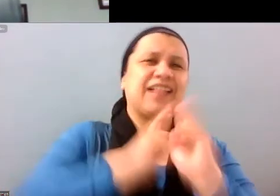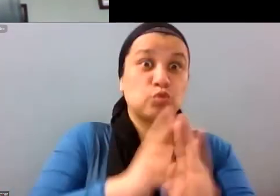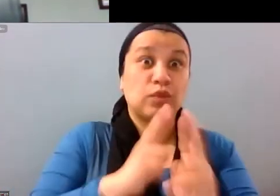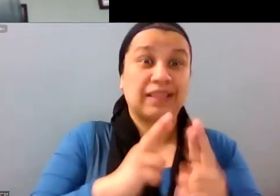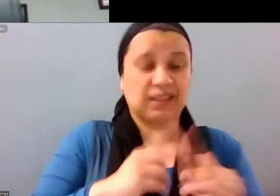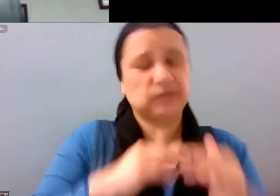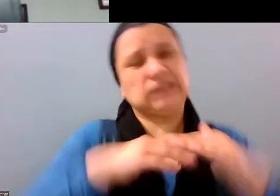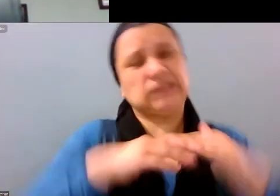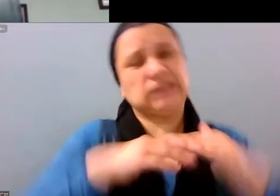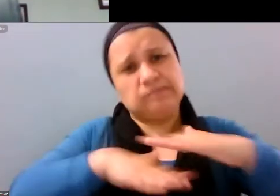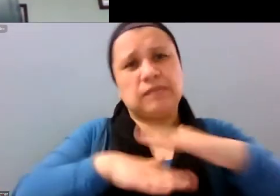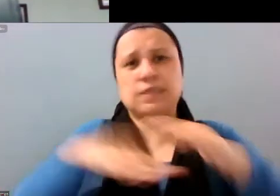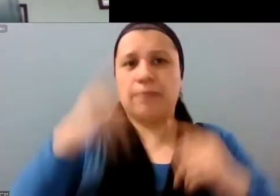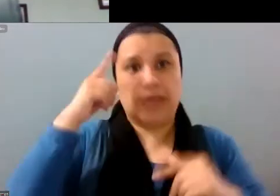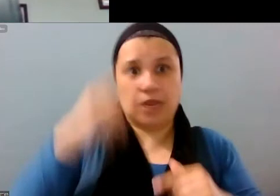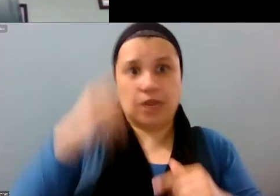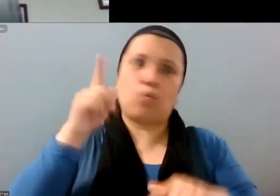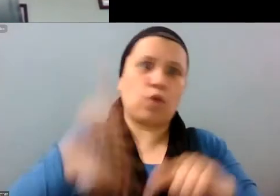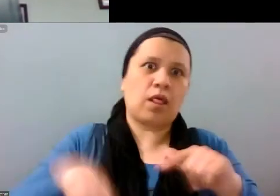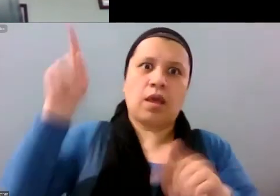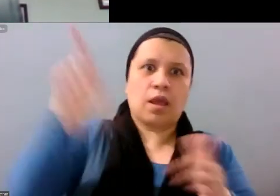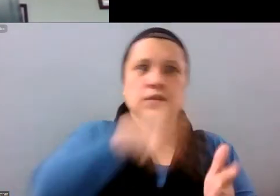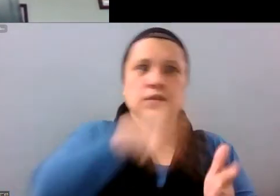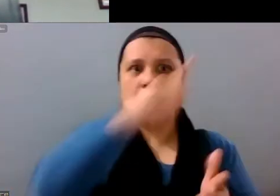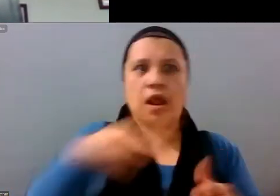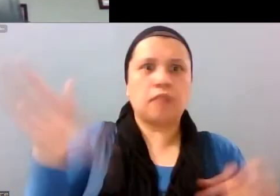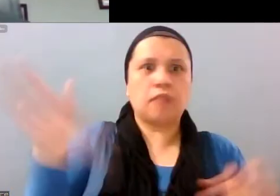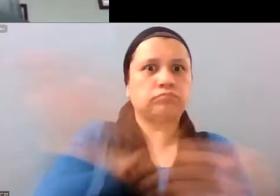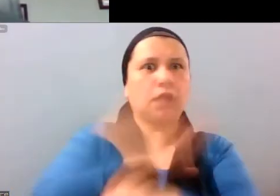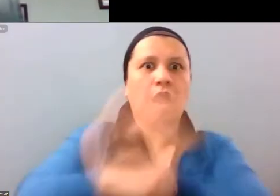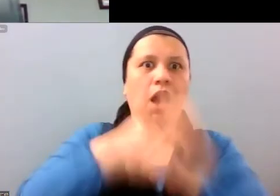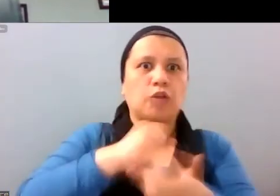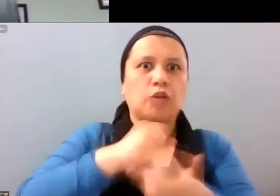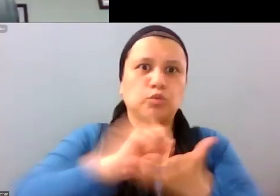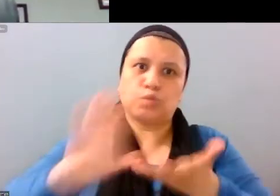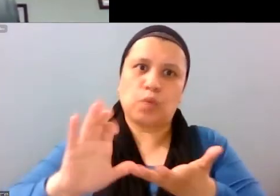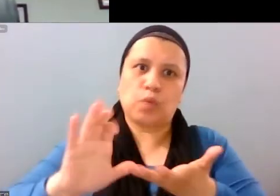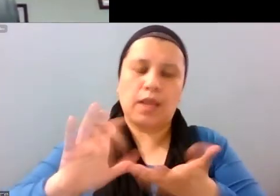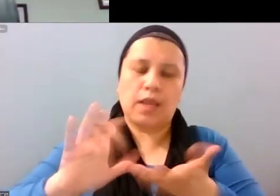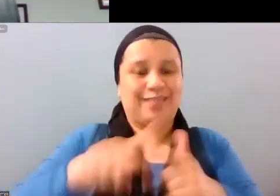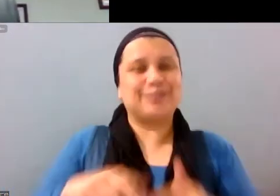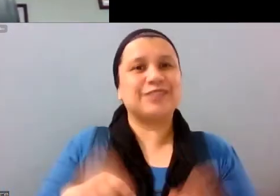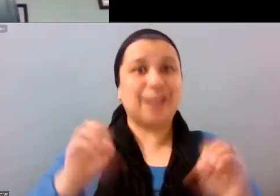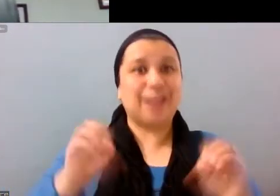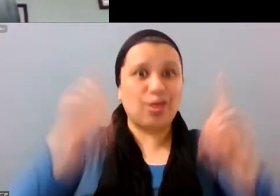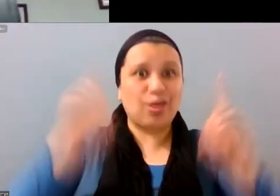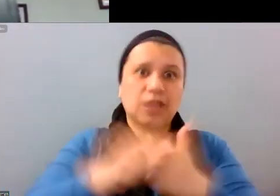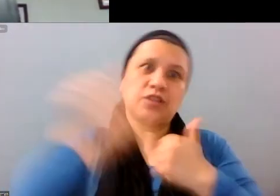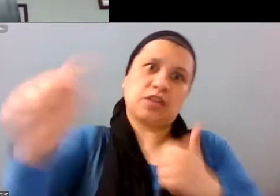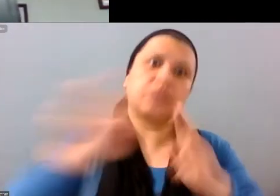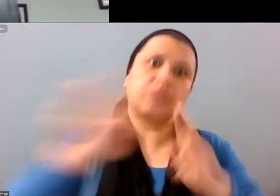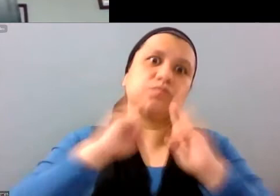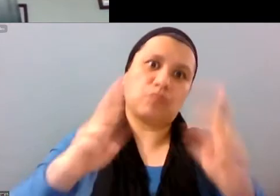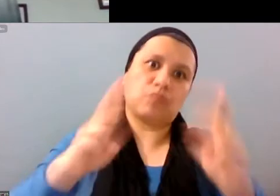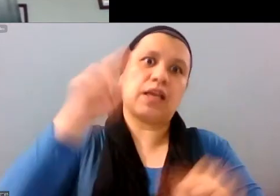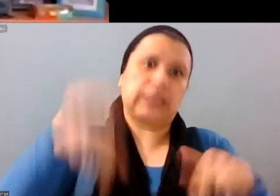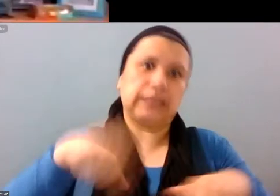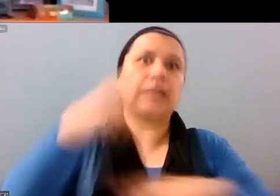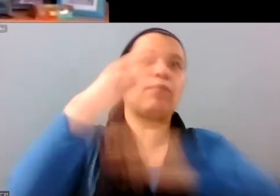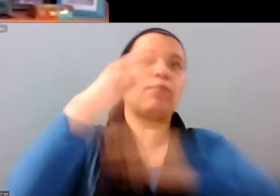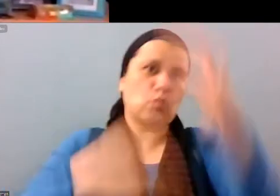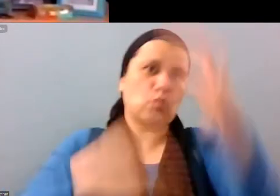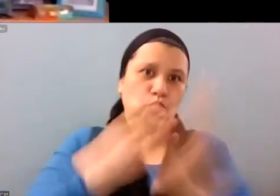clausurarse el curso lectivo ahí la educación a distancia fue la respuesta en nuestro país y en todo el mundo muchas gracias